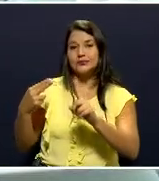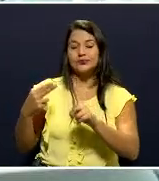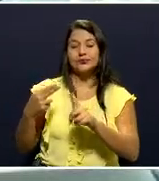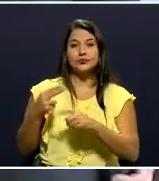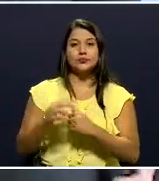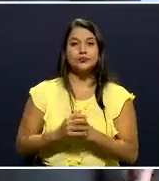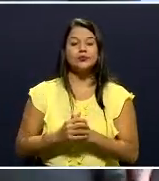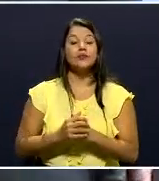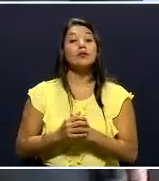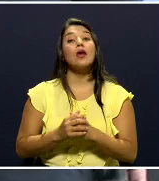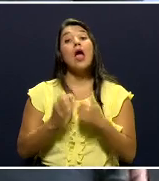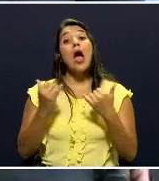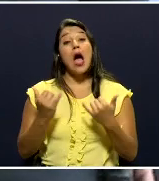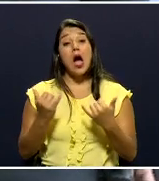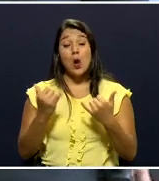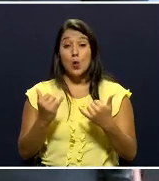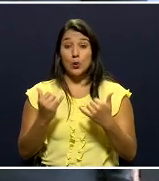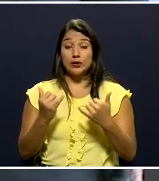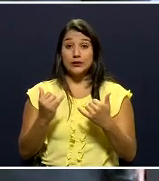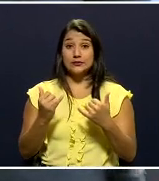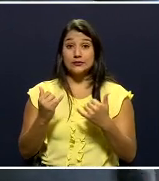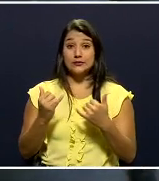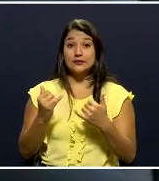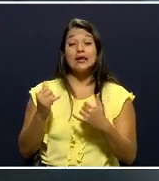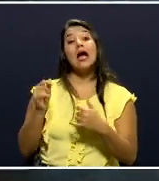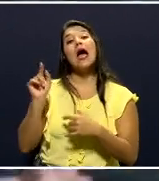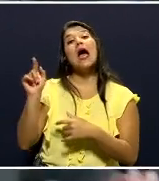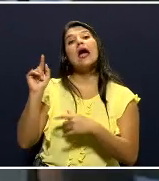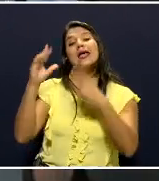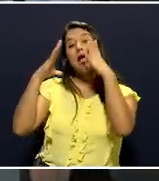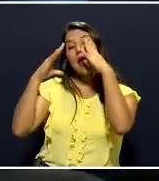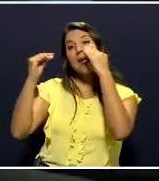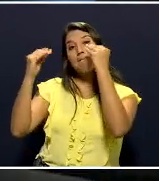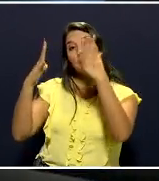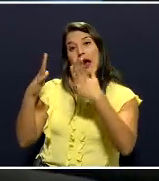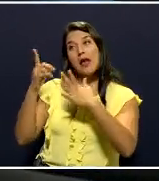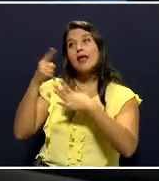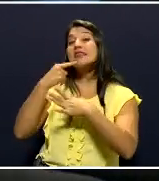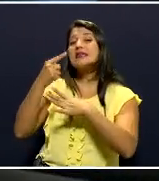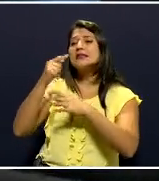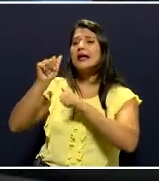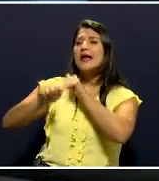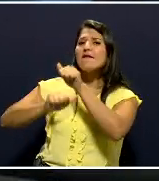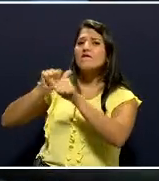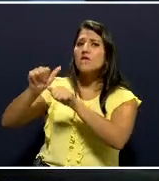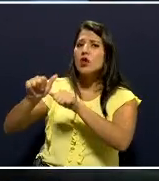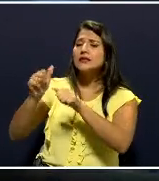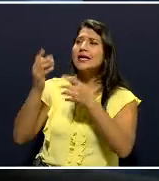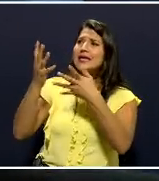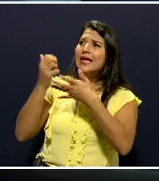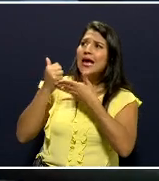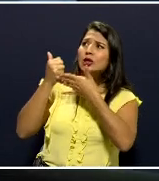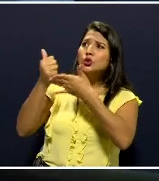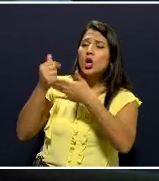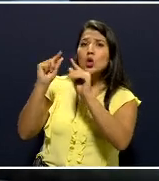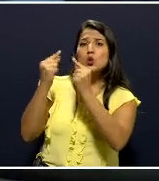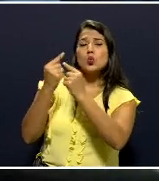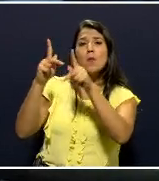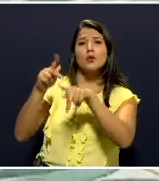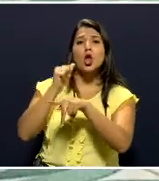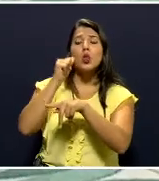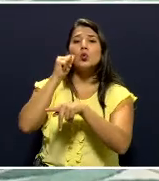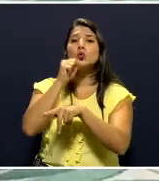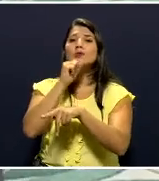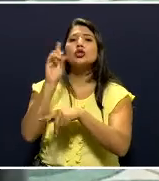particulares. En la sede diplomática señalan que existen esfuerzos por asistir a un grupo de adultos mayores que se encuentran